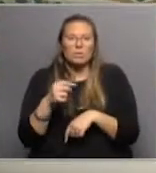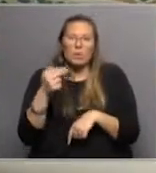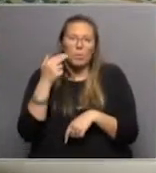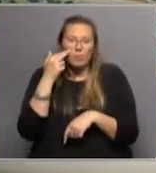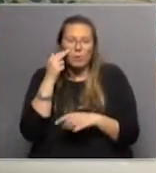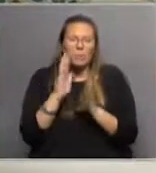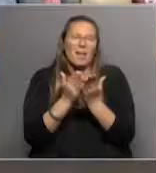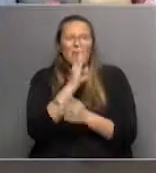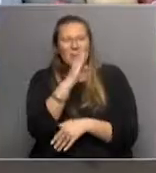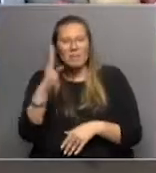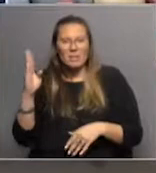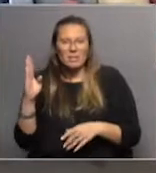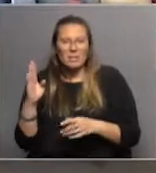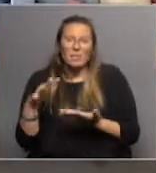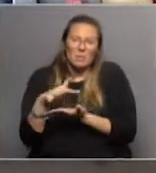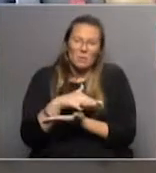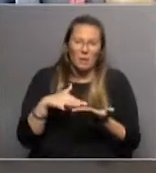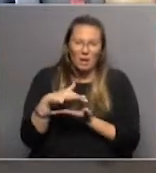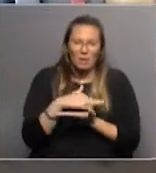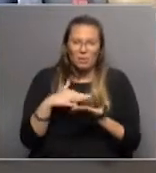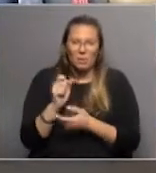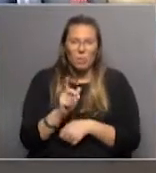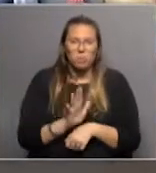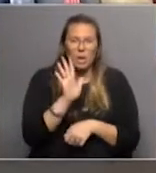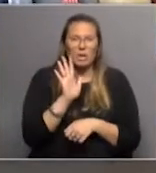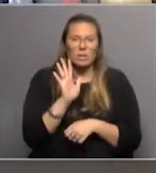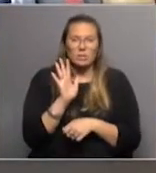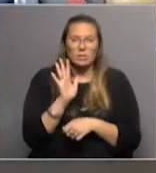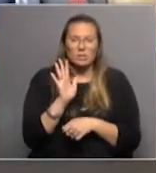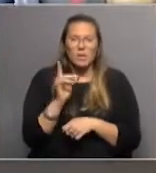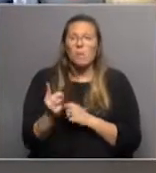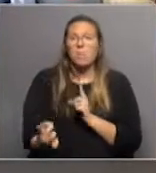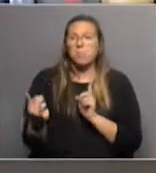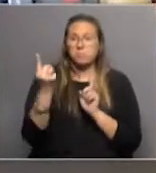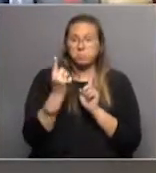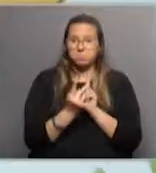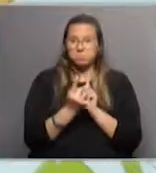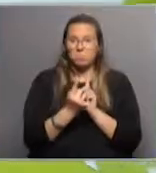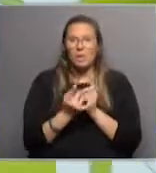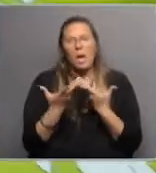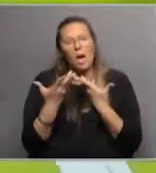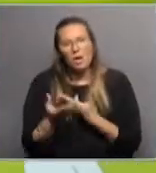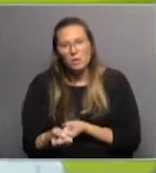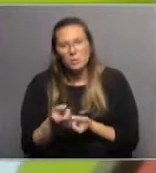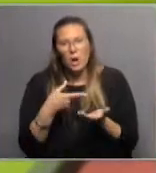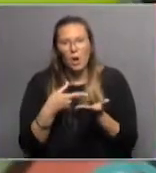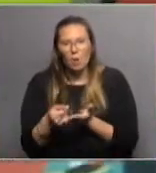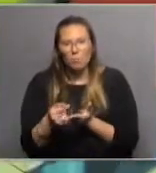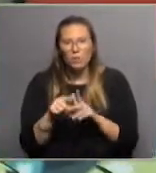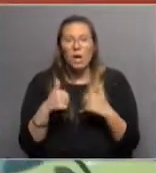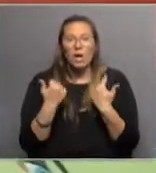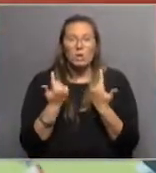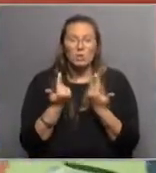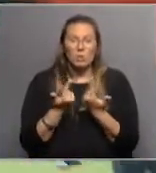las librerías de barrio que tienen esa característica de recibir al cliente y ayudarlo en su compra. Nosotros